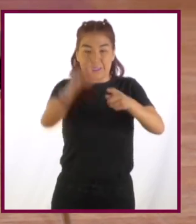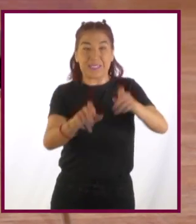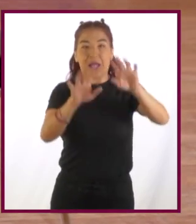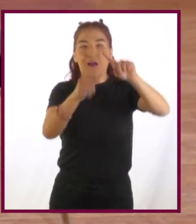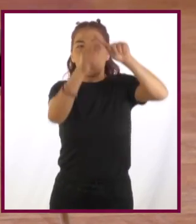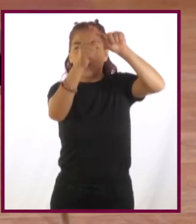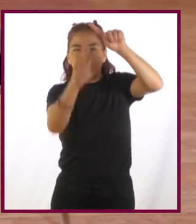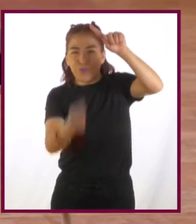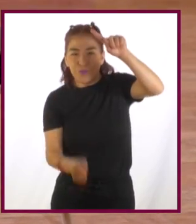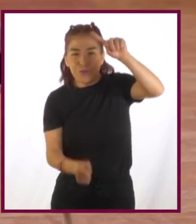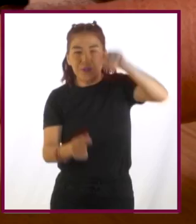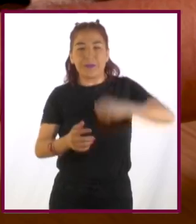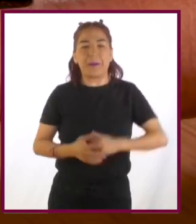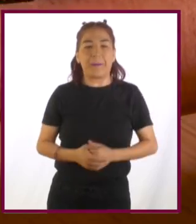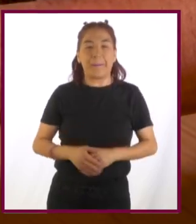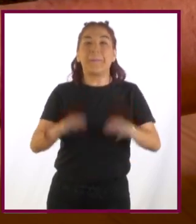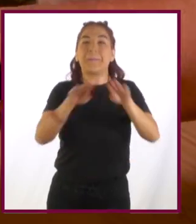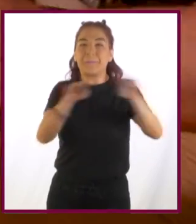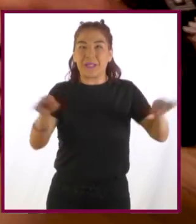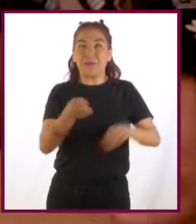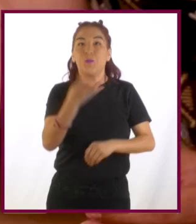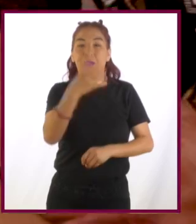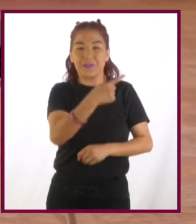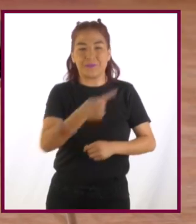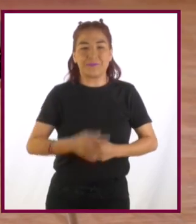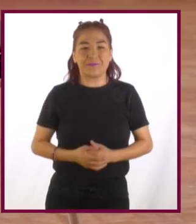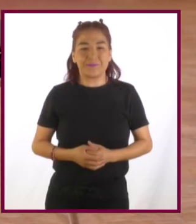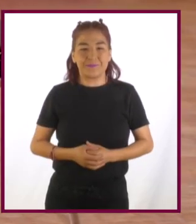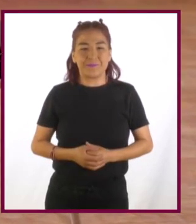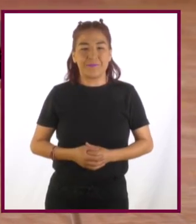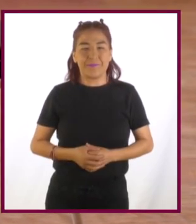bien. Ahora sí, medimos